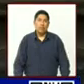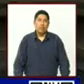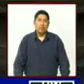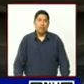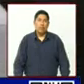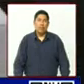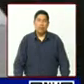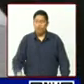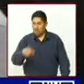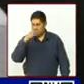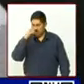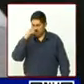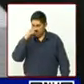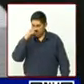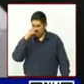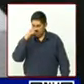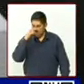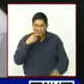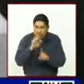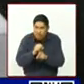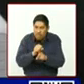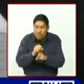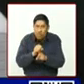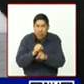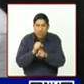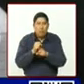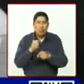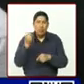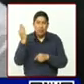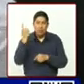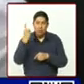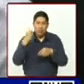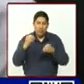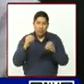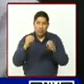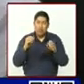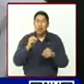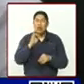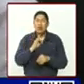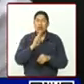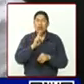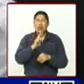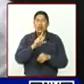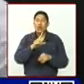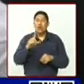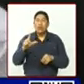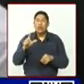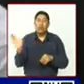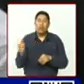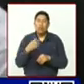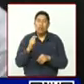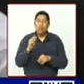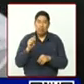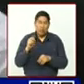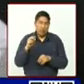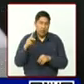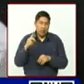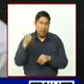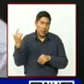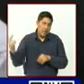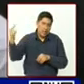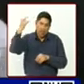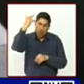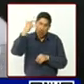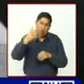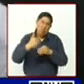Una intervención a la estación de servicio Full Tank en la ciudad del Alto, ubicada en la localidad de Achica